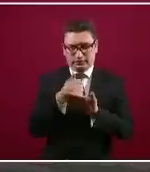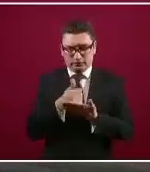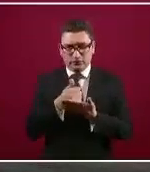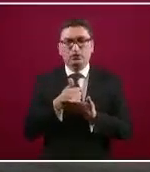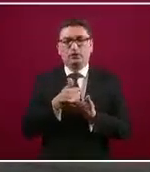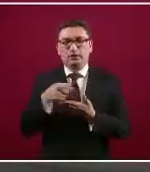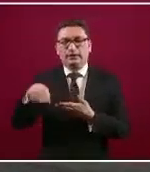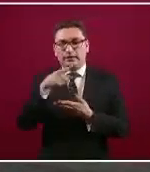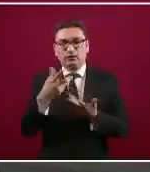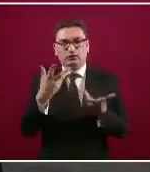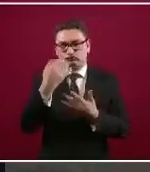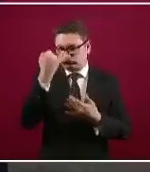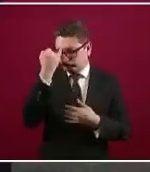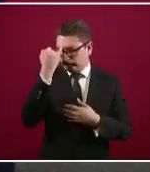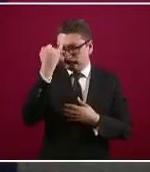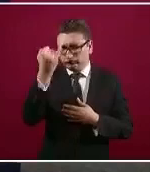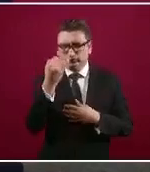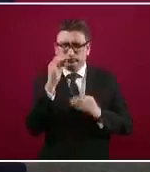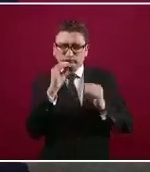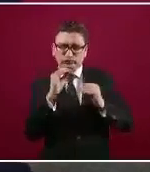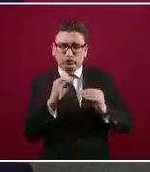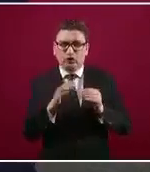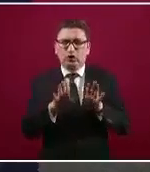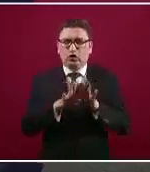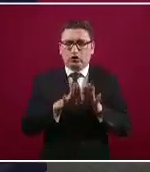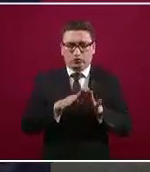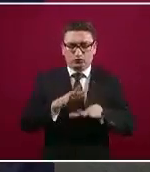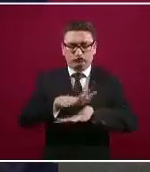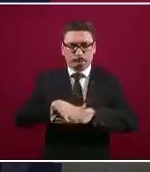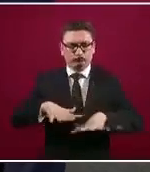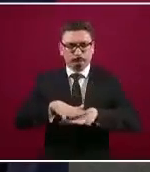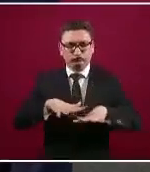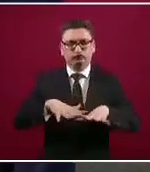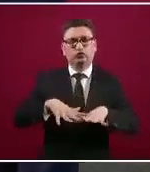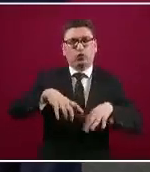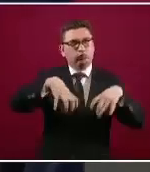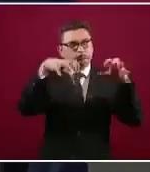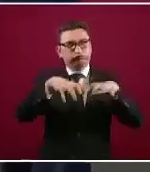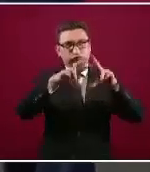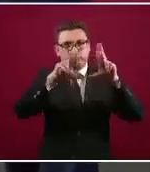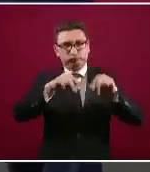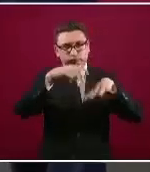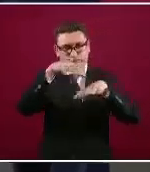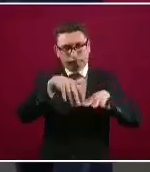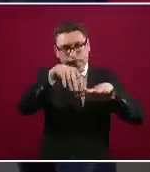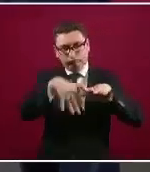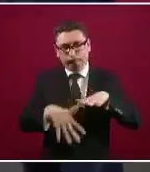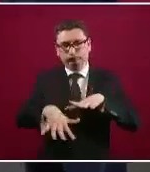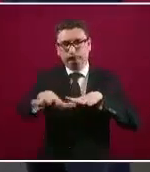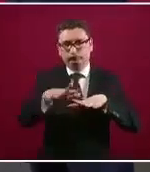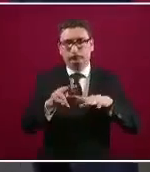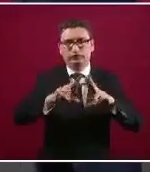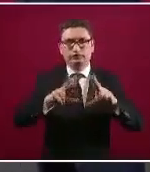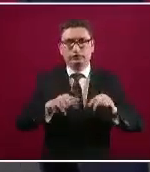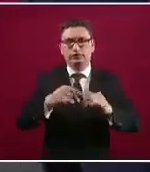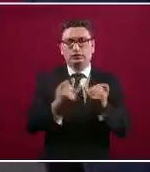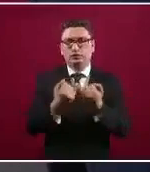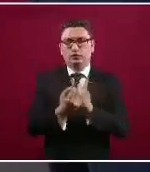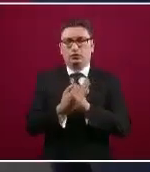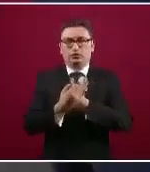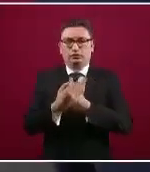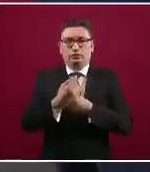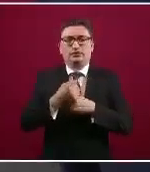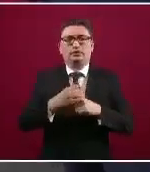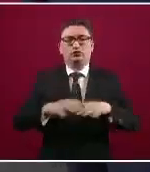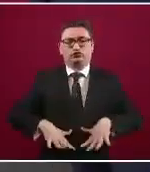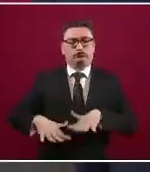trabajando en diseñar ahora otro tipo de drenajes que también pueda permitir el paso del agua junto al granizo y nos va a evitar